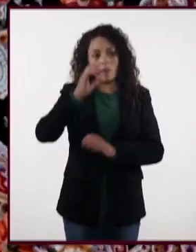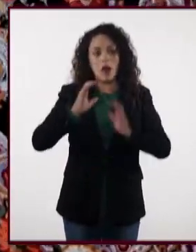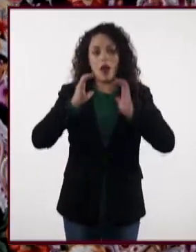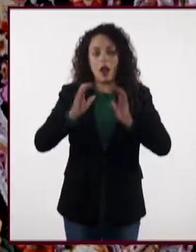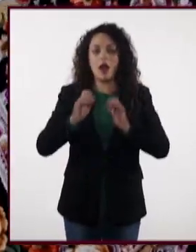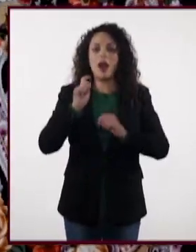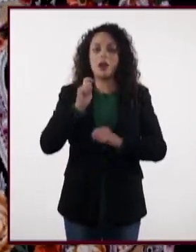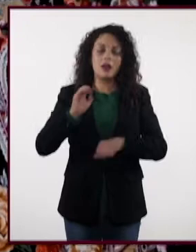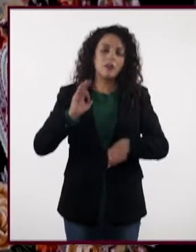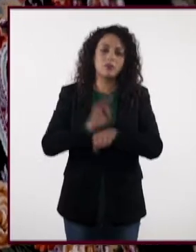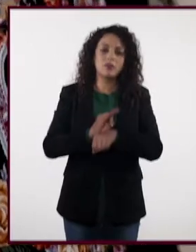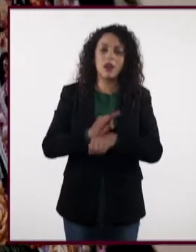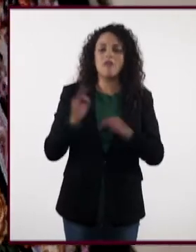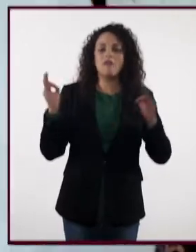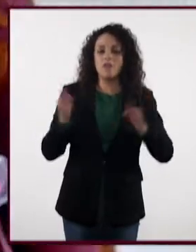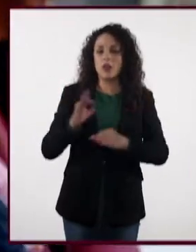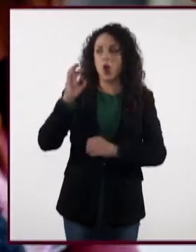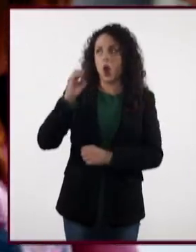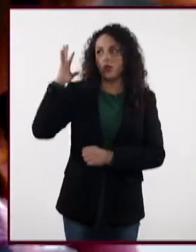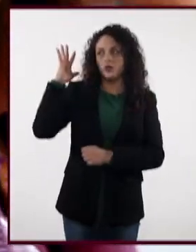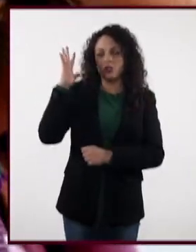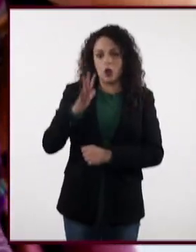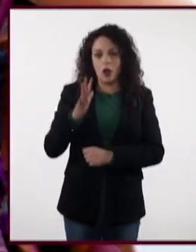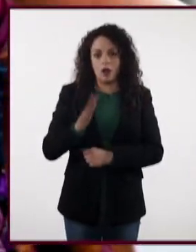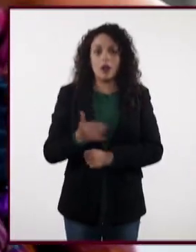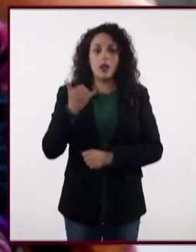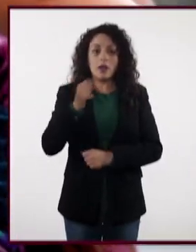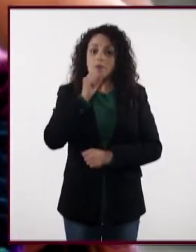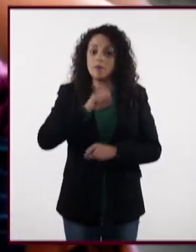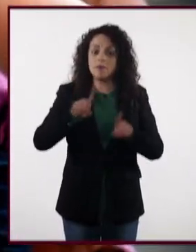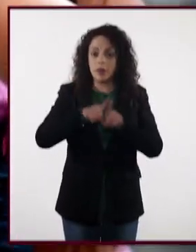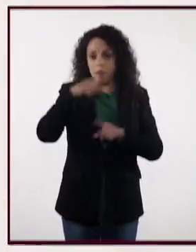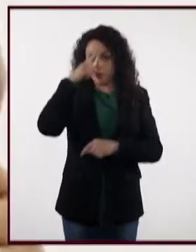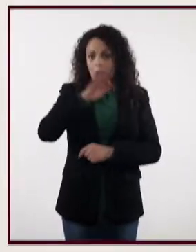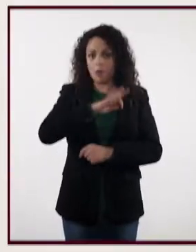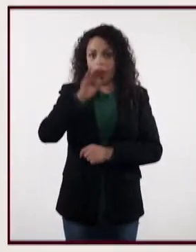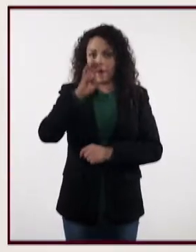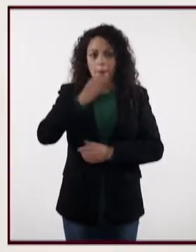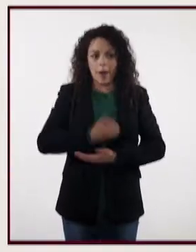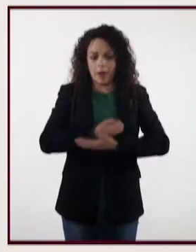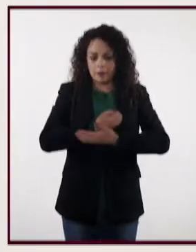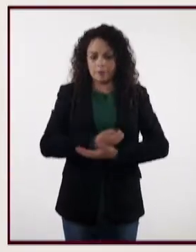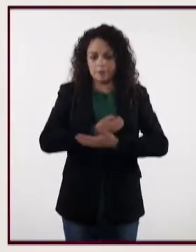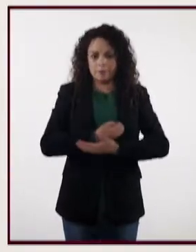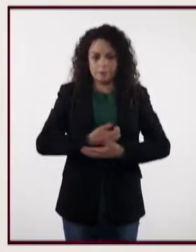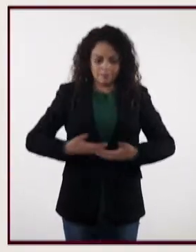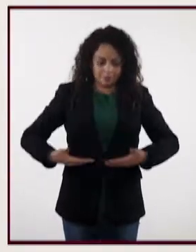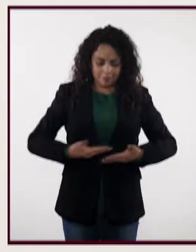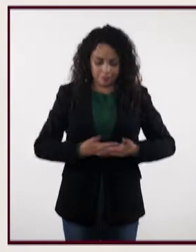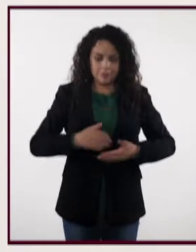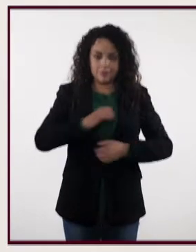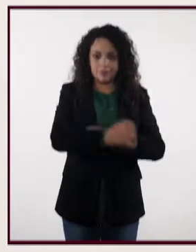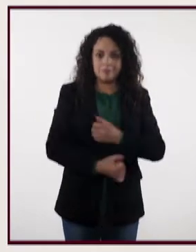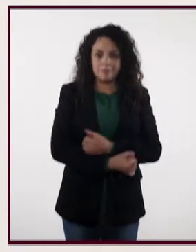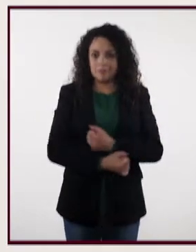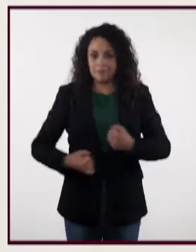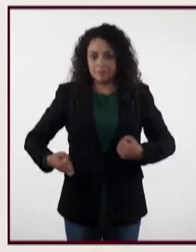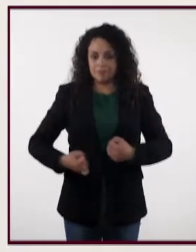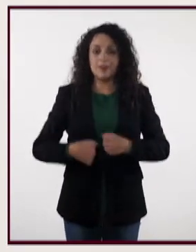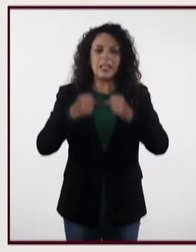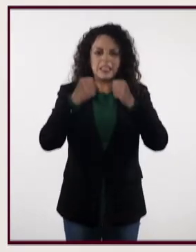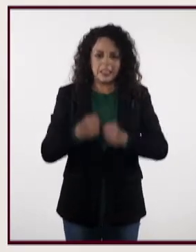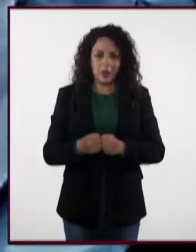frío, cubrirte del sol, pero también para cargar a un bebé y mantenerlo cerca de tu cuerpo seguro y